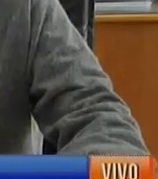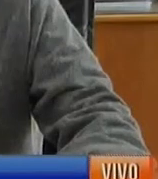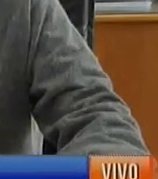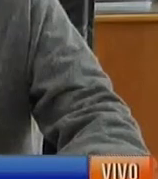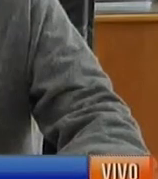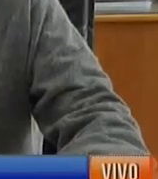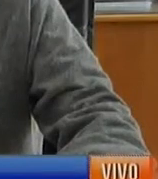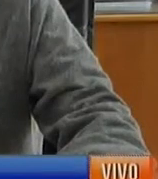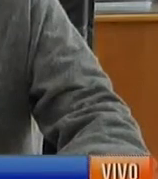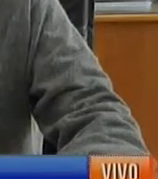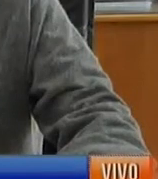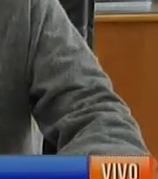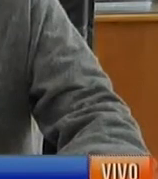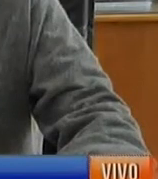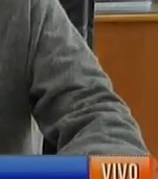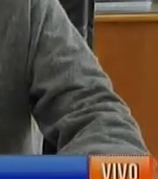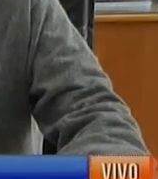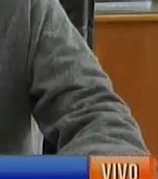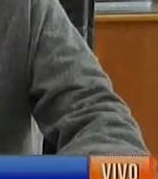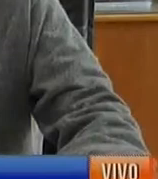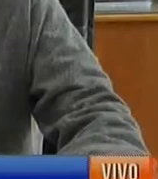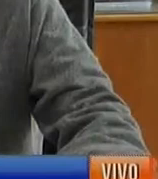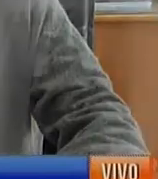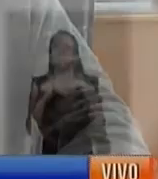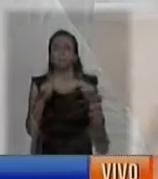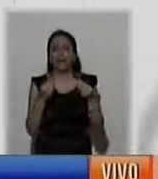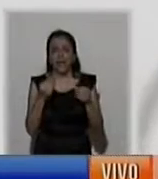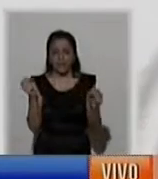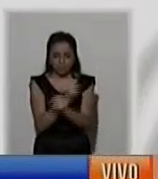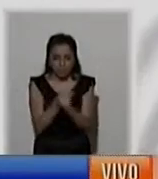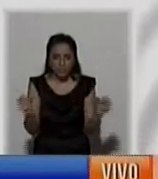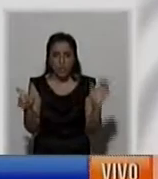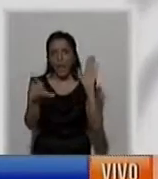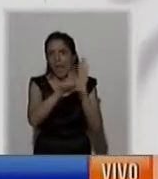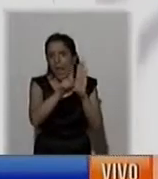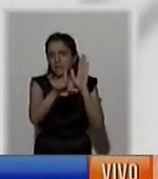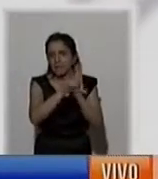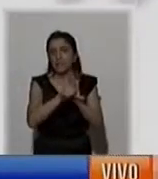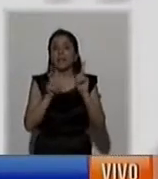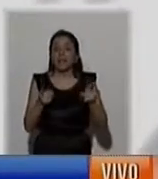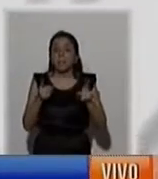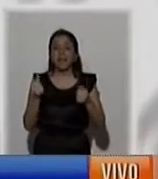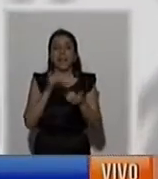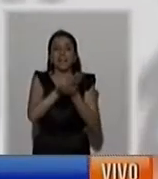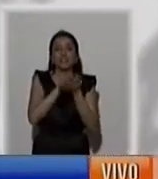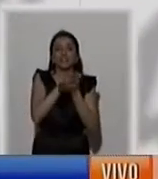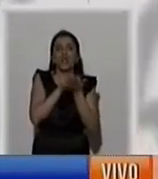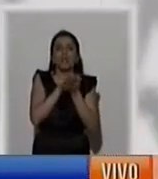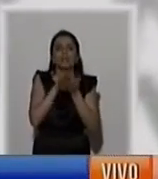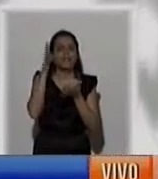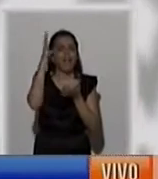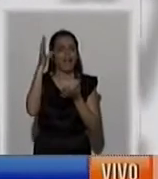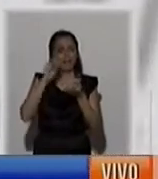exigente, que cambia de elección por elección, sobre todo tiene un comportamiento cuando hay elección de medio término, cuando una elección